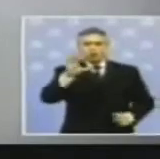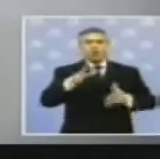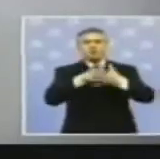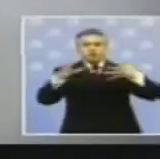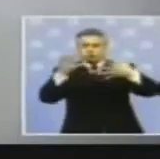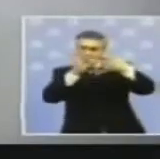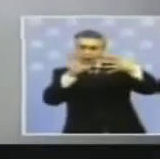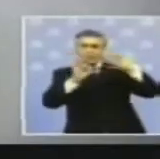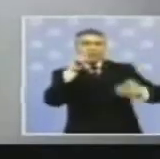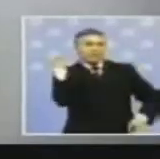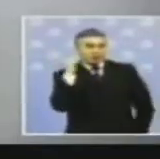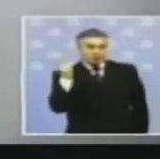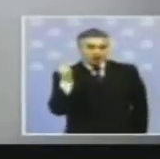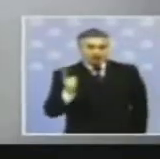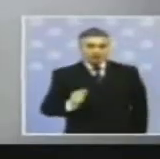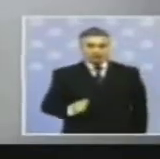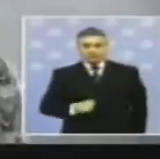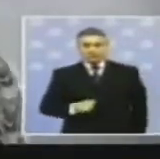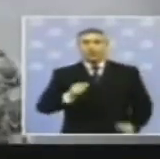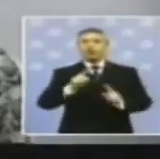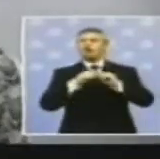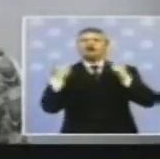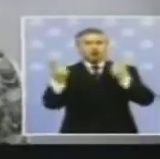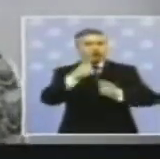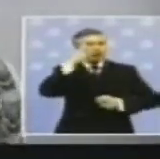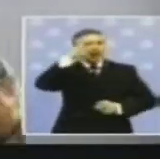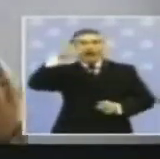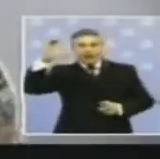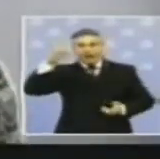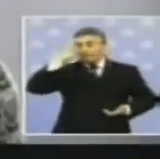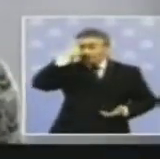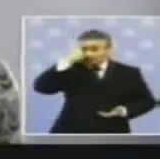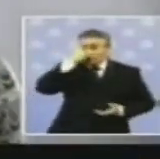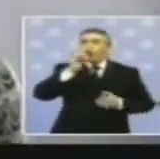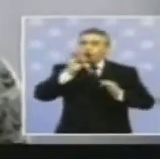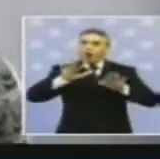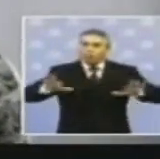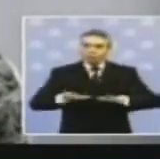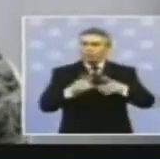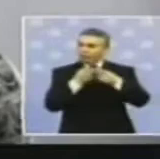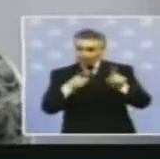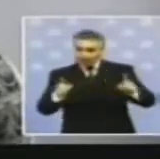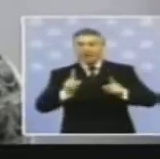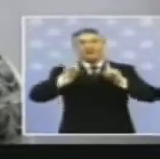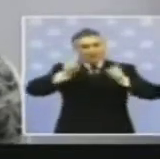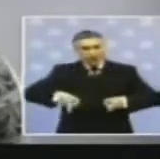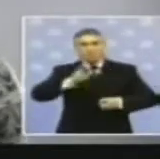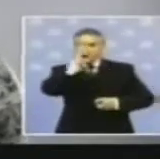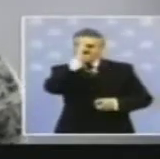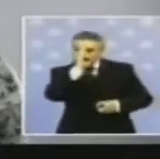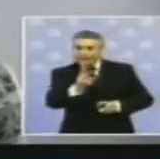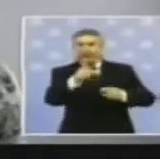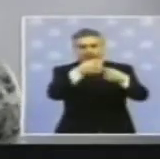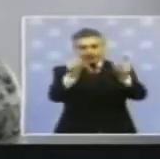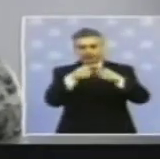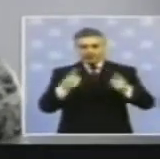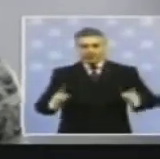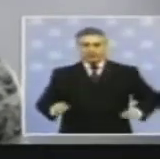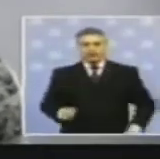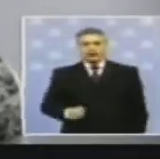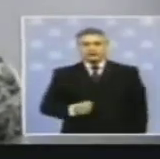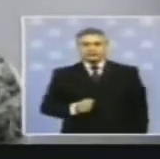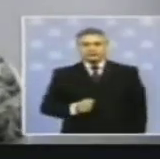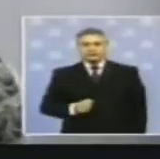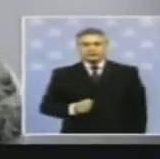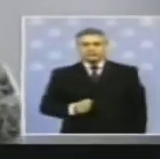ella dicen que la critican. O sea, yo hago un análisis. ¿Cómo se llama este niño? Junior. El Junior. No tengo nada en contra de él, porque cada uno hace lo que